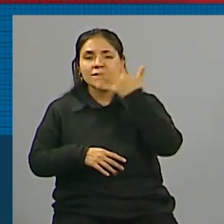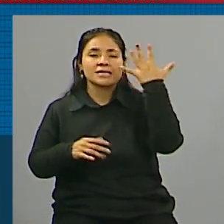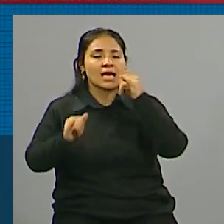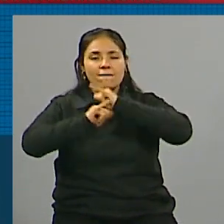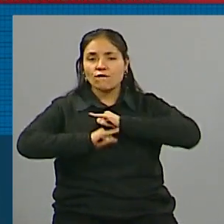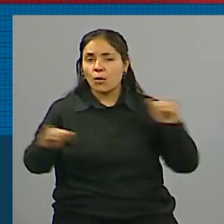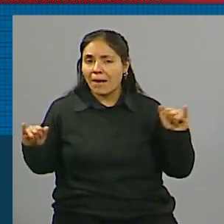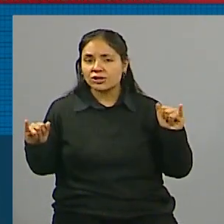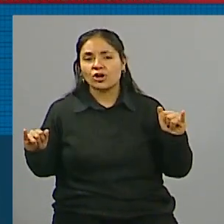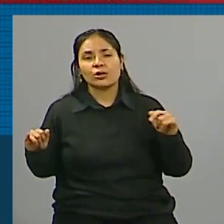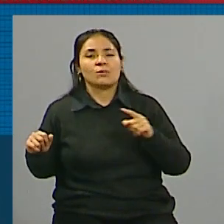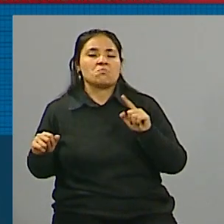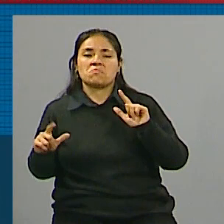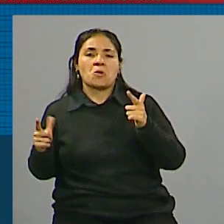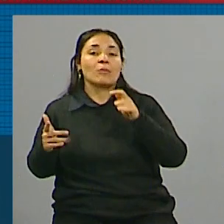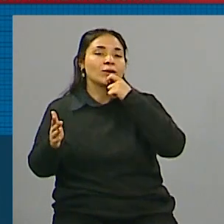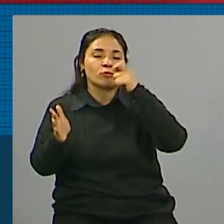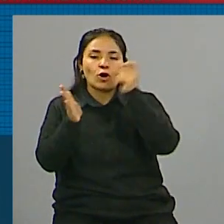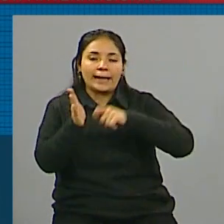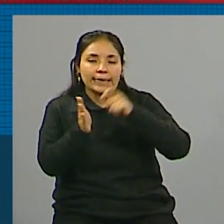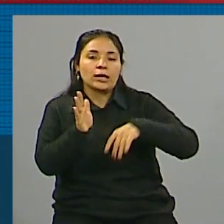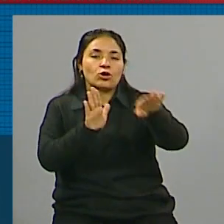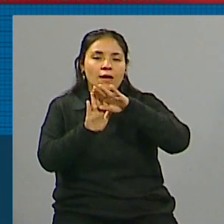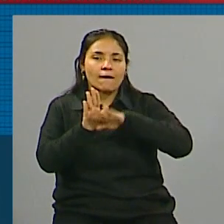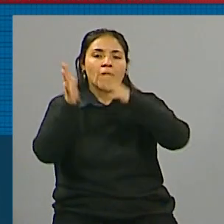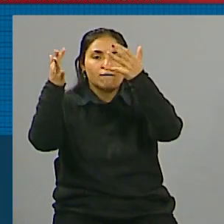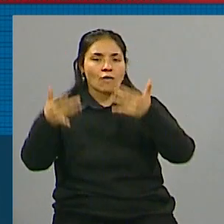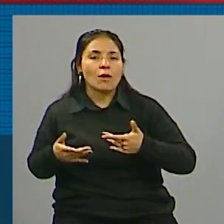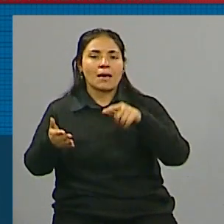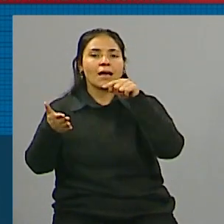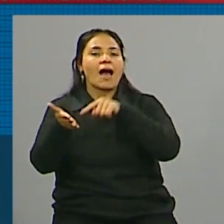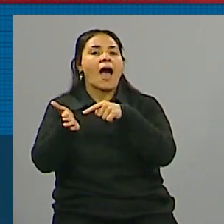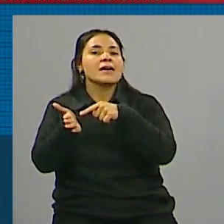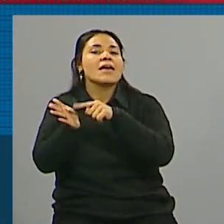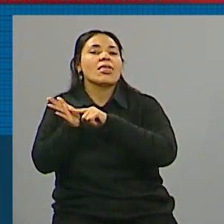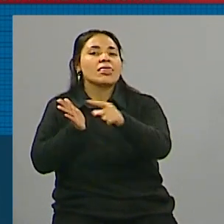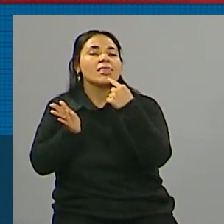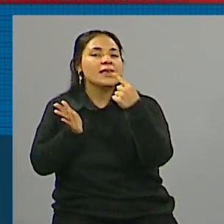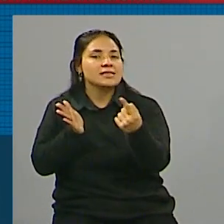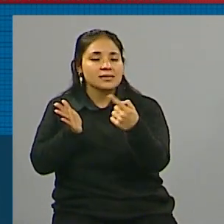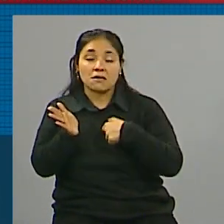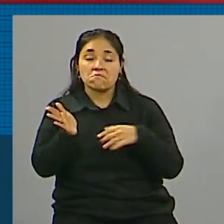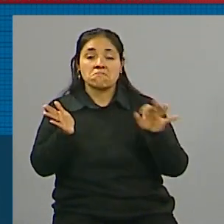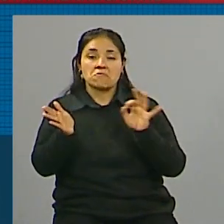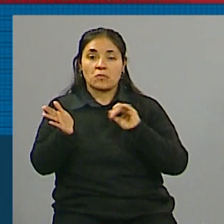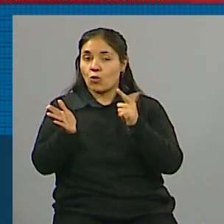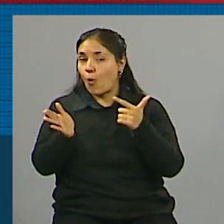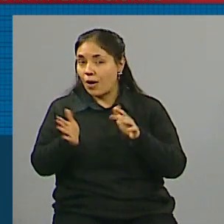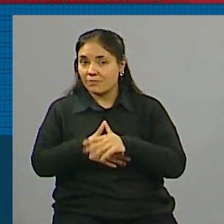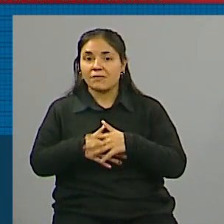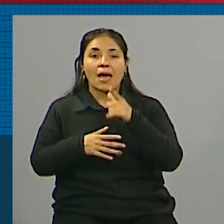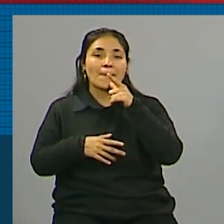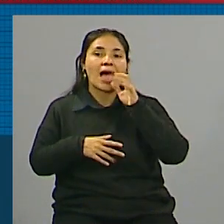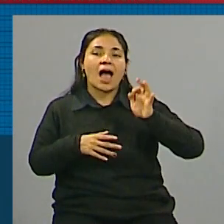digamos, no hay informes o registros que sean determinantes. Yo creo que para eso van a tener que pasar